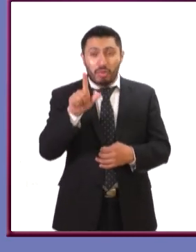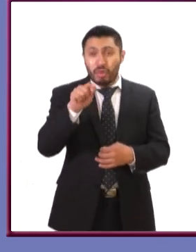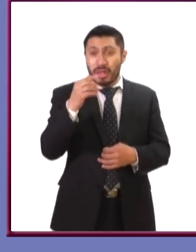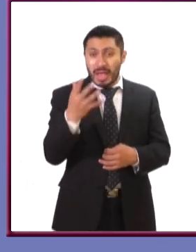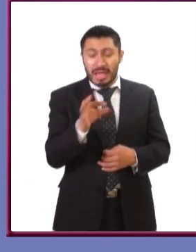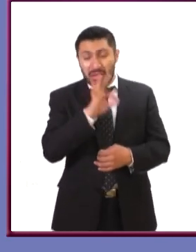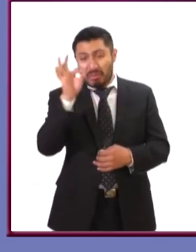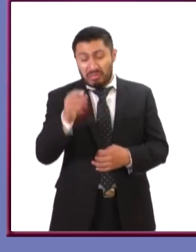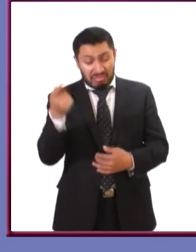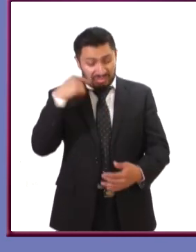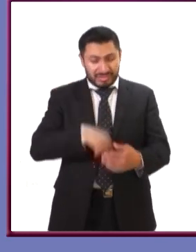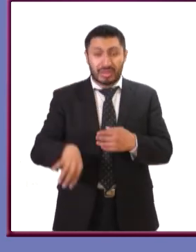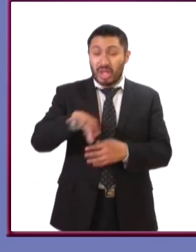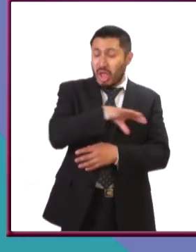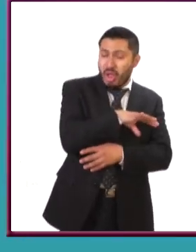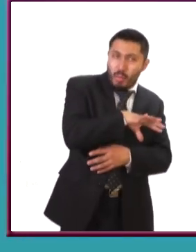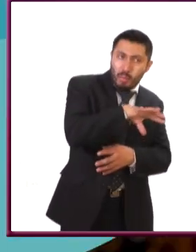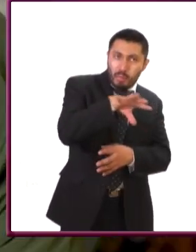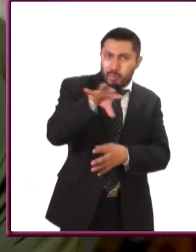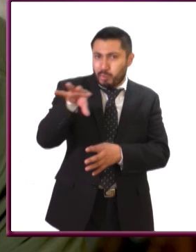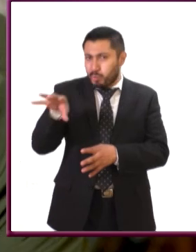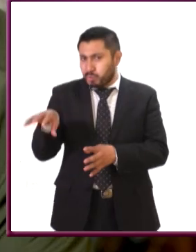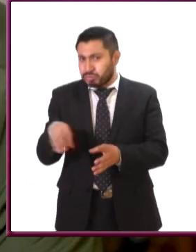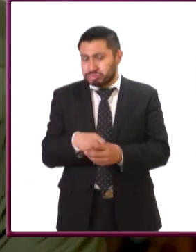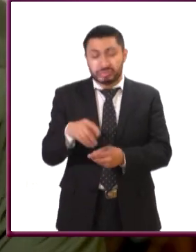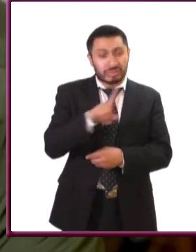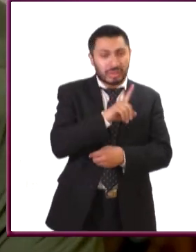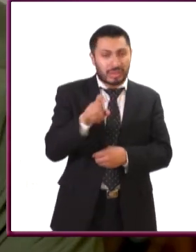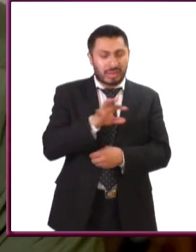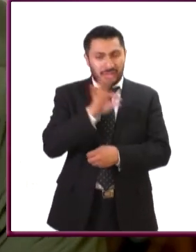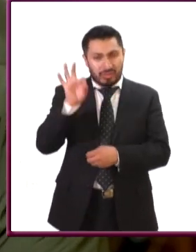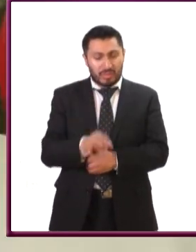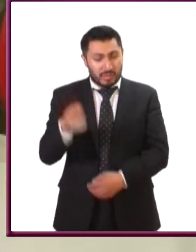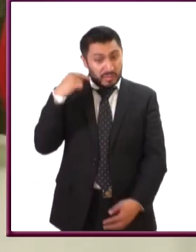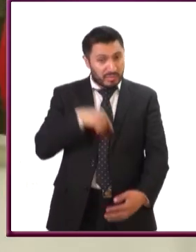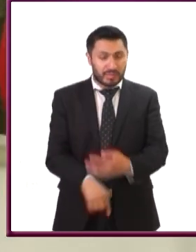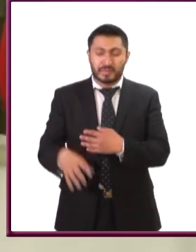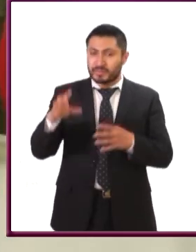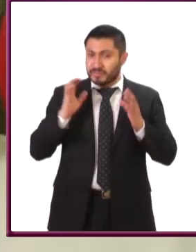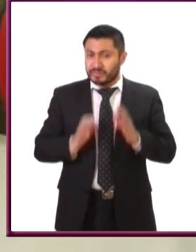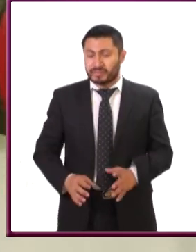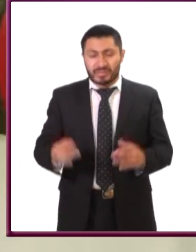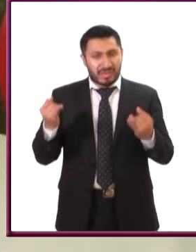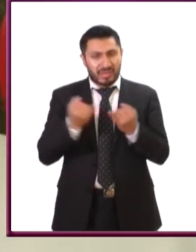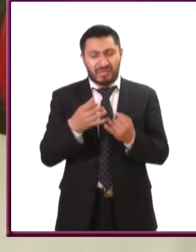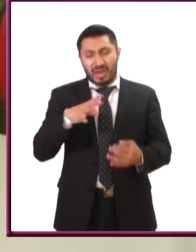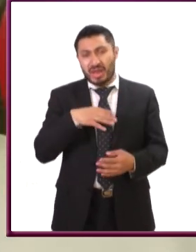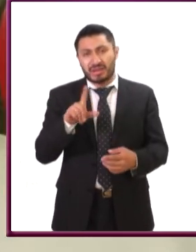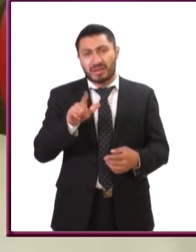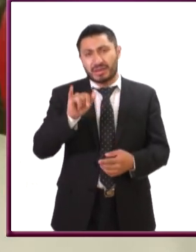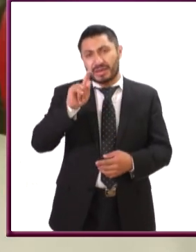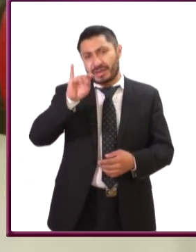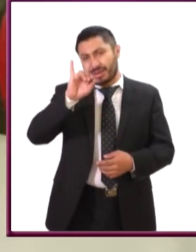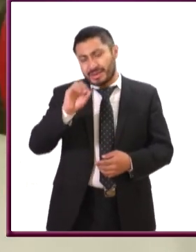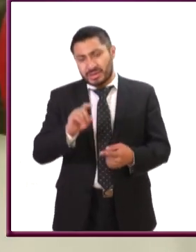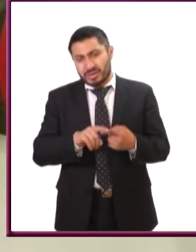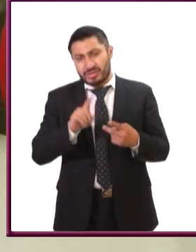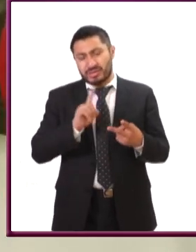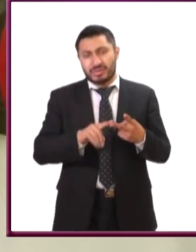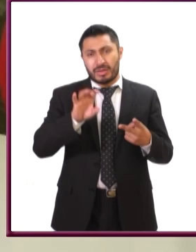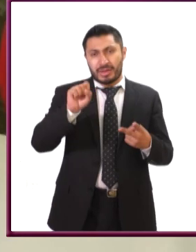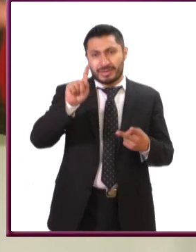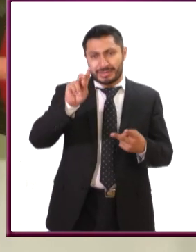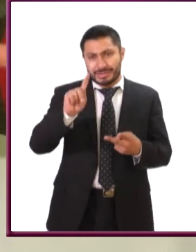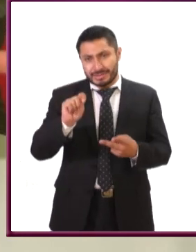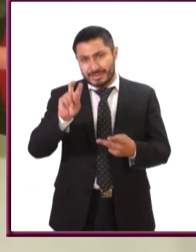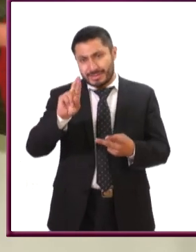cuerpo. Estos elementos nos conforman al 100%. También podemos tener en cantidades ínfimas